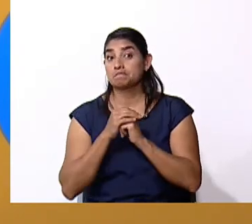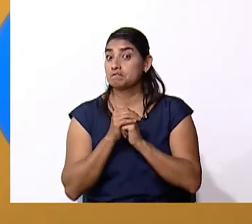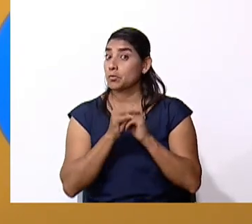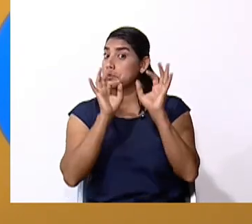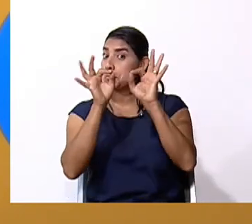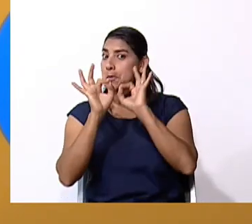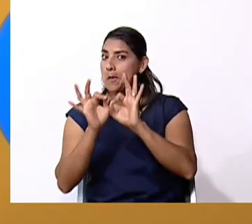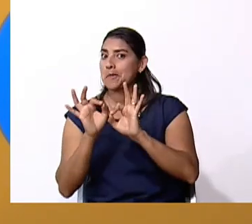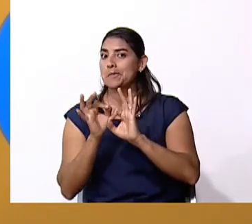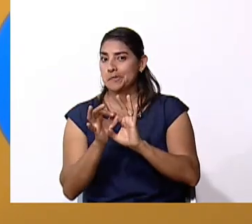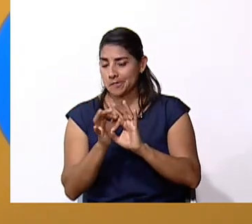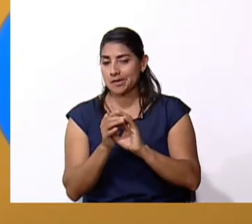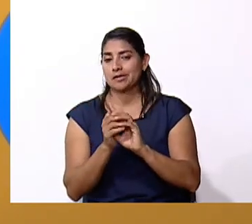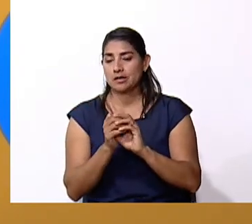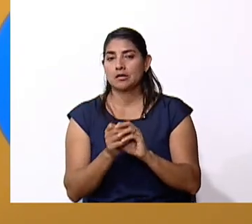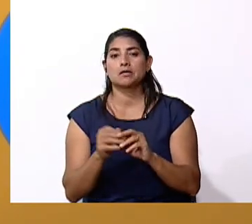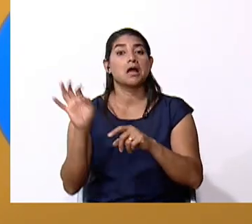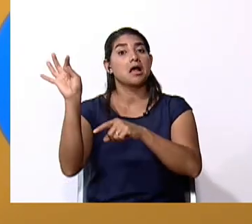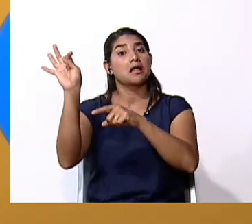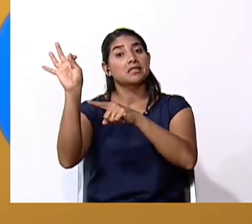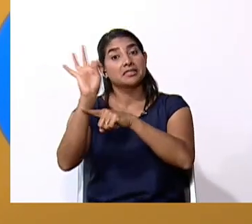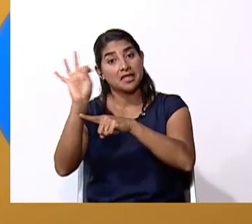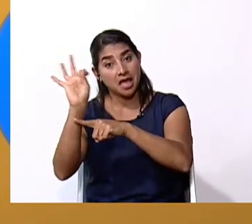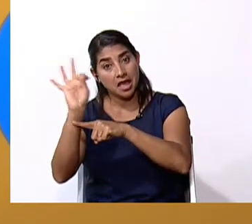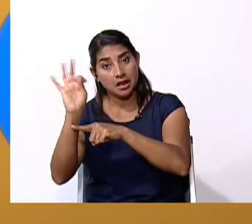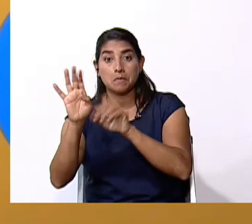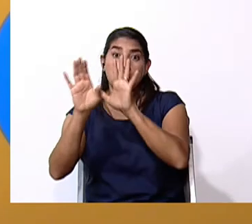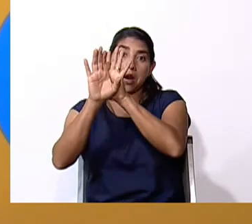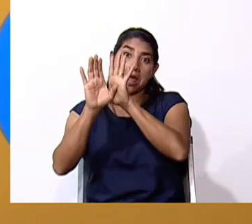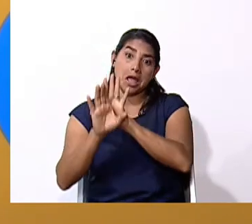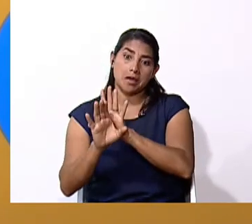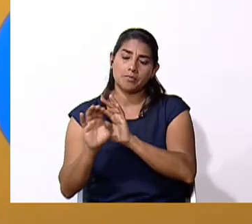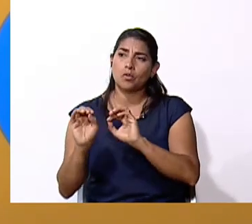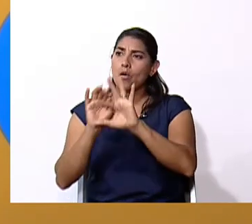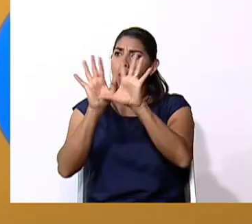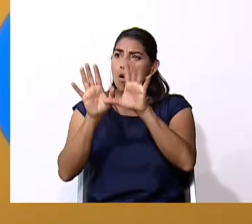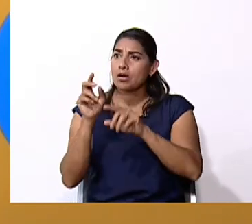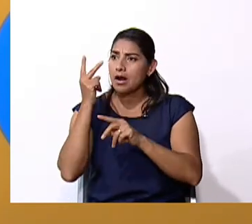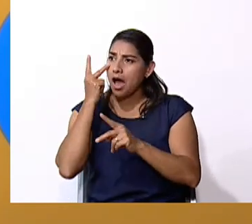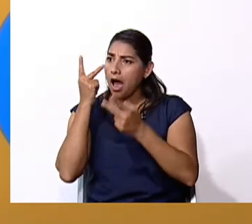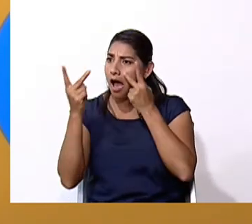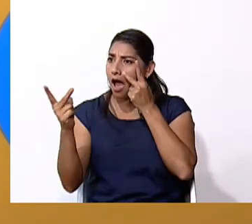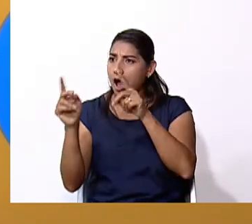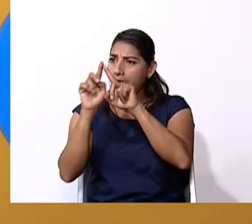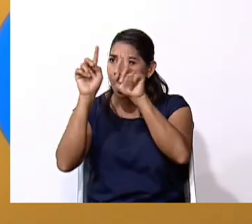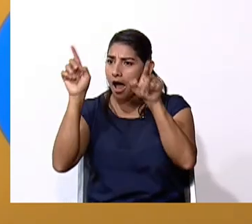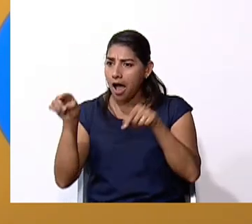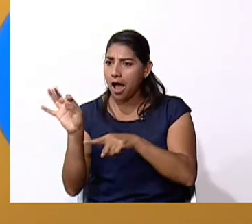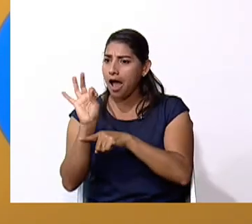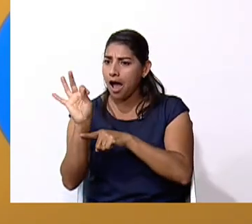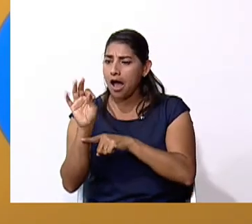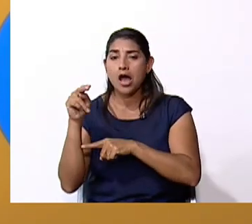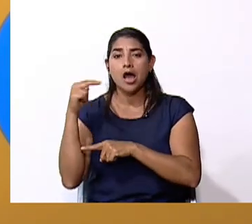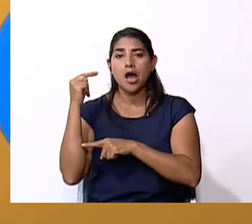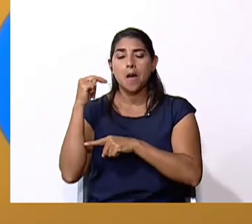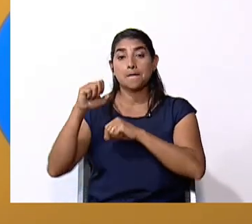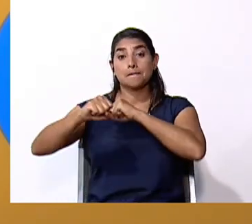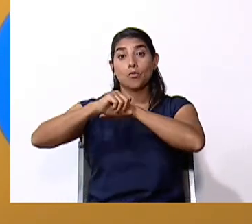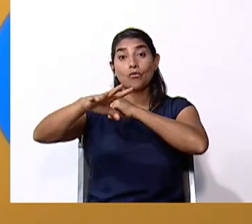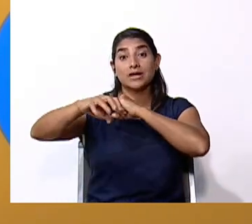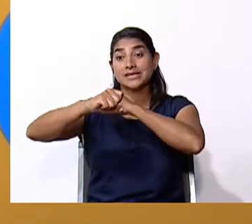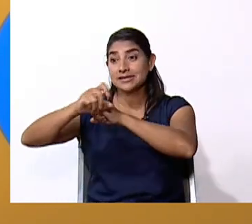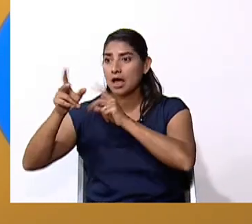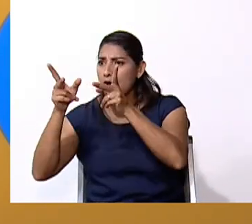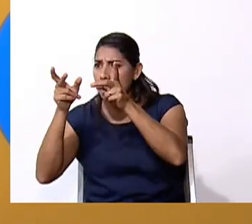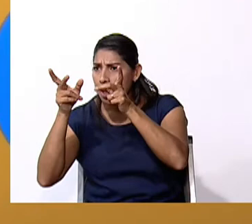Muy bien. El televisor, por ejemplo. Claro, hasta en los anuncios comerciales los